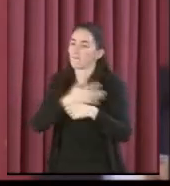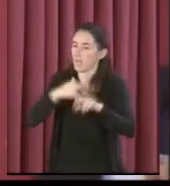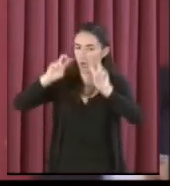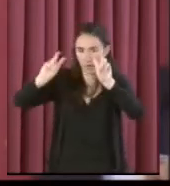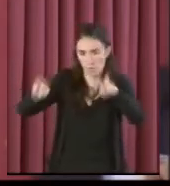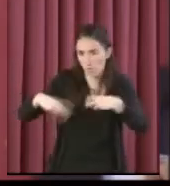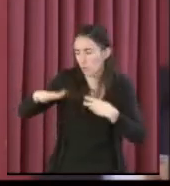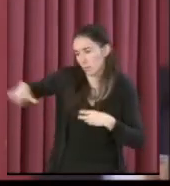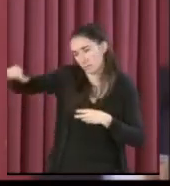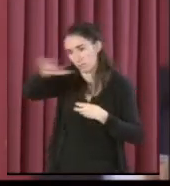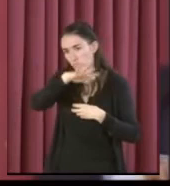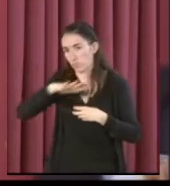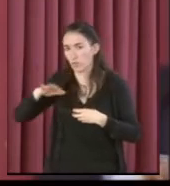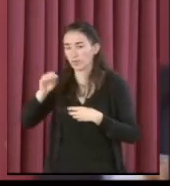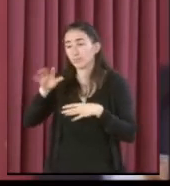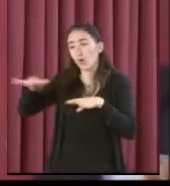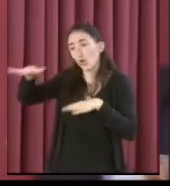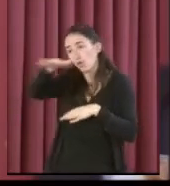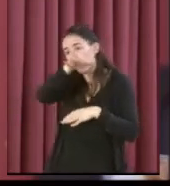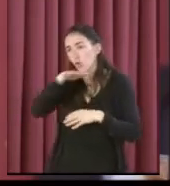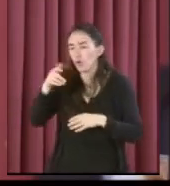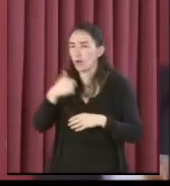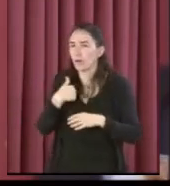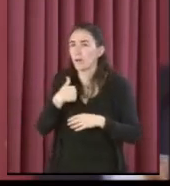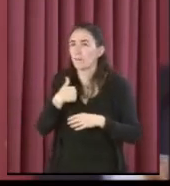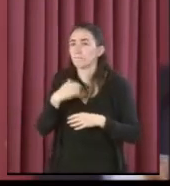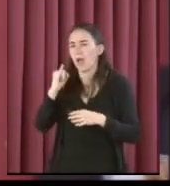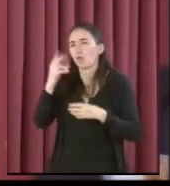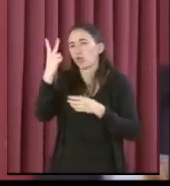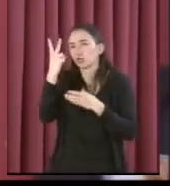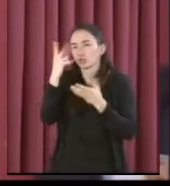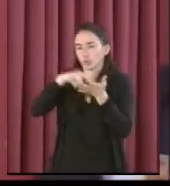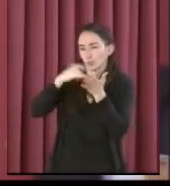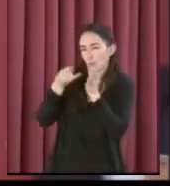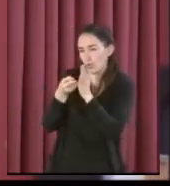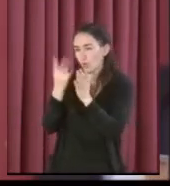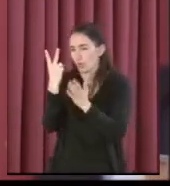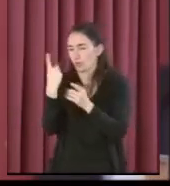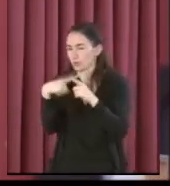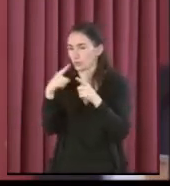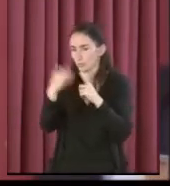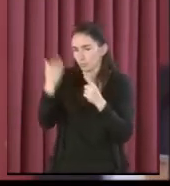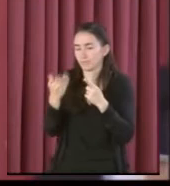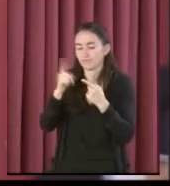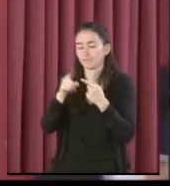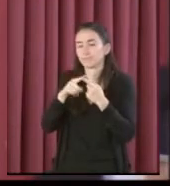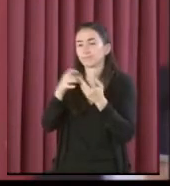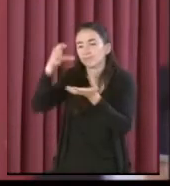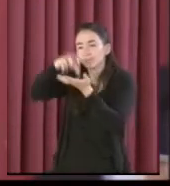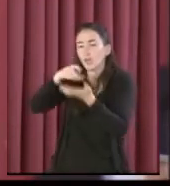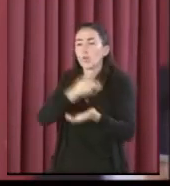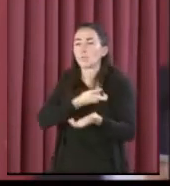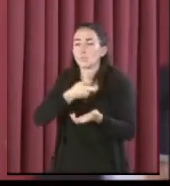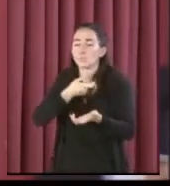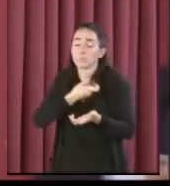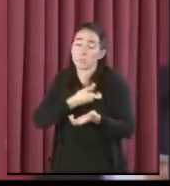hablado. Un espacio donde destacaré también dos proyectos importantes. La rehabilitación del edificio de la antigua Comisaría de Policía